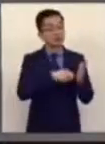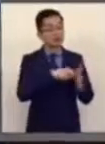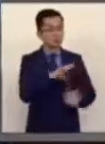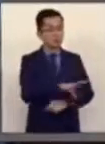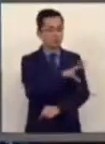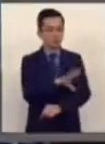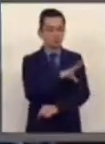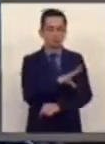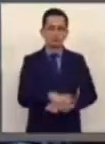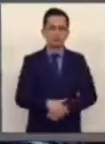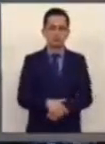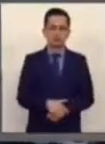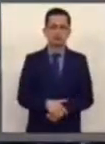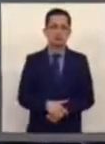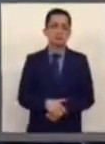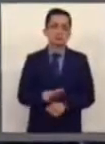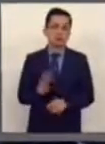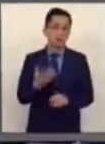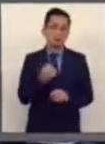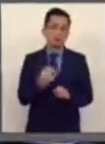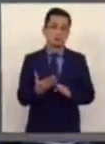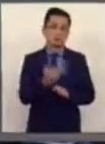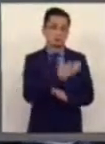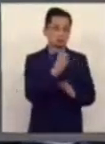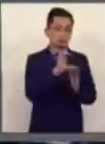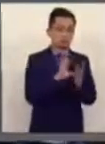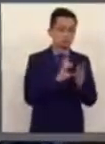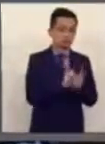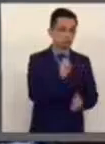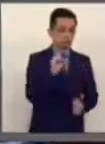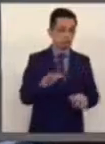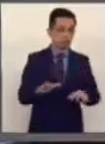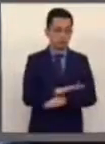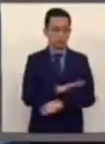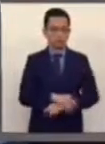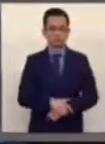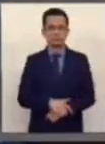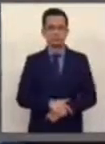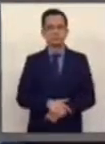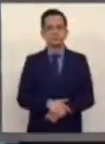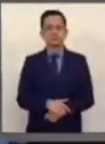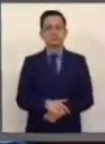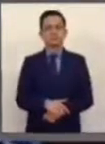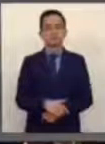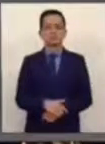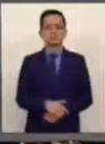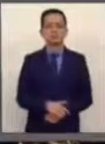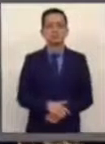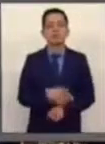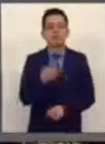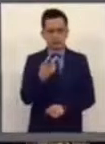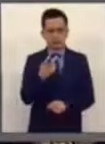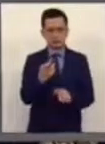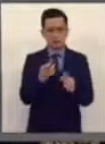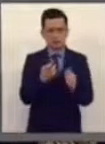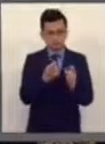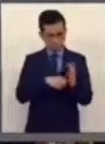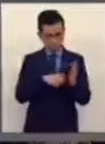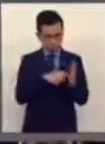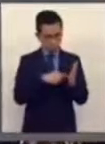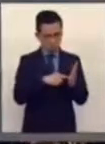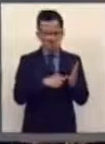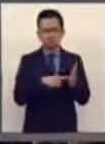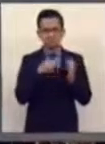desde que se cambió la Constitución. Es evidente que esta reforma no garantiza que no haya conflicto de